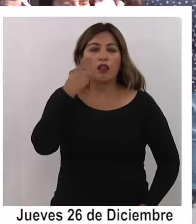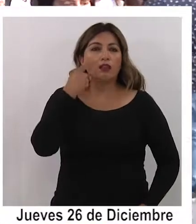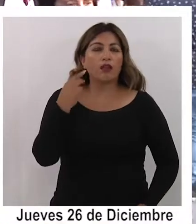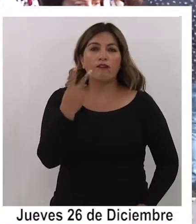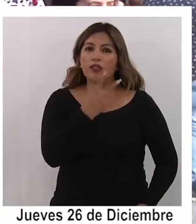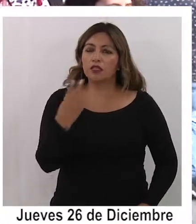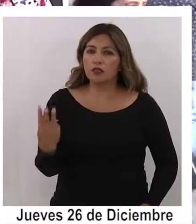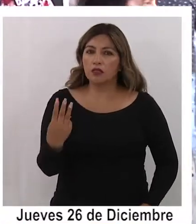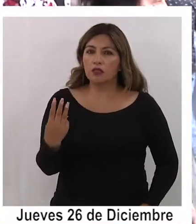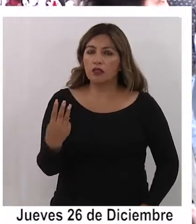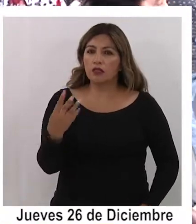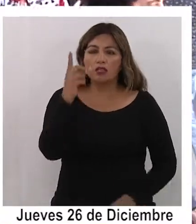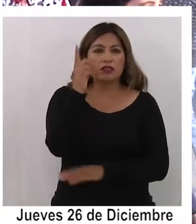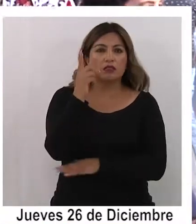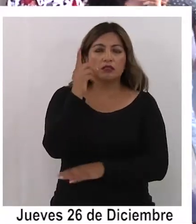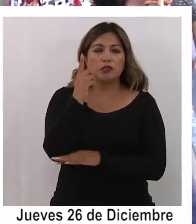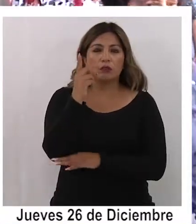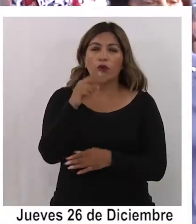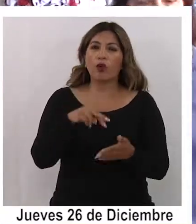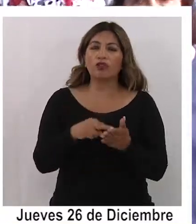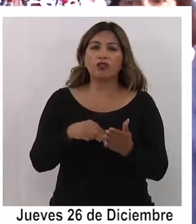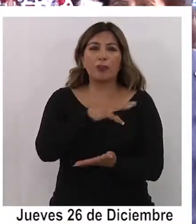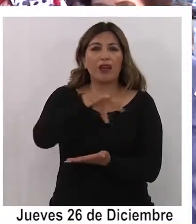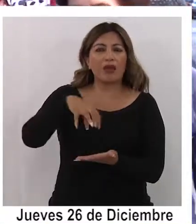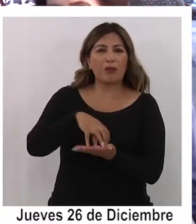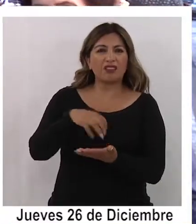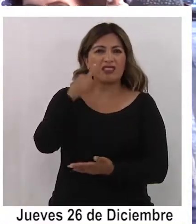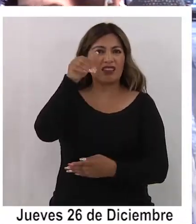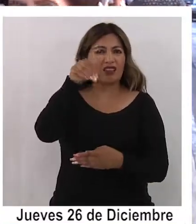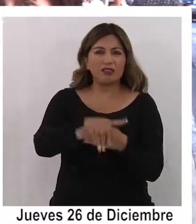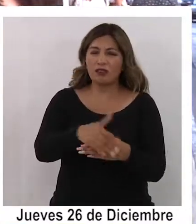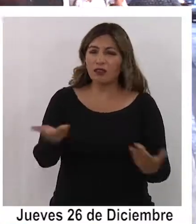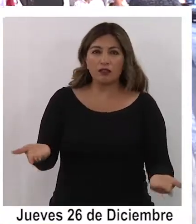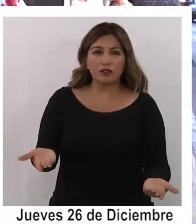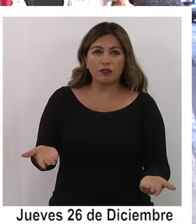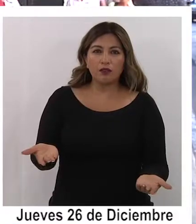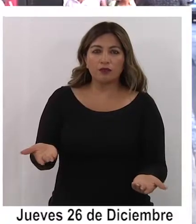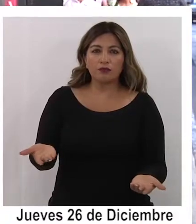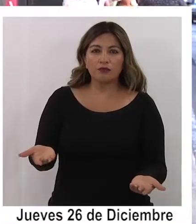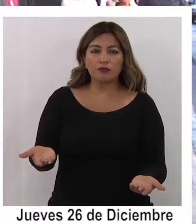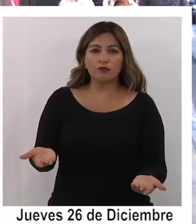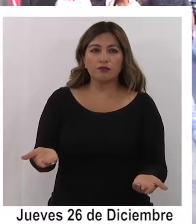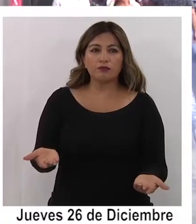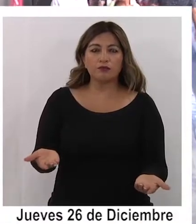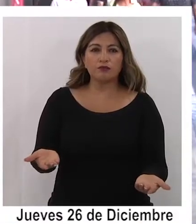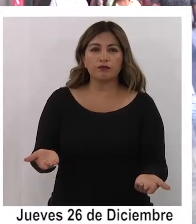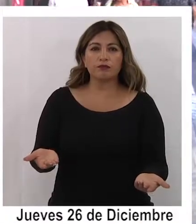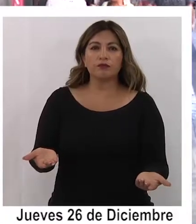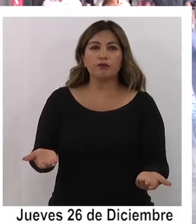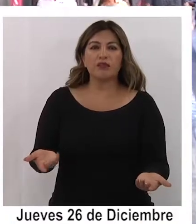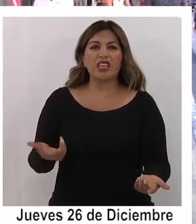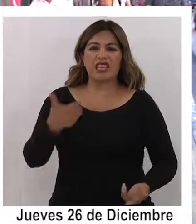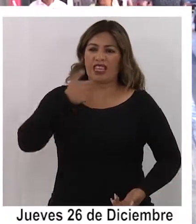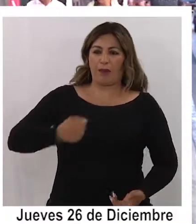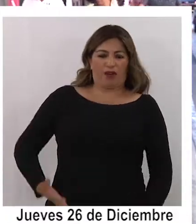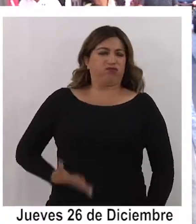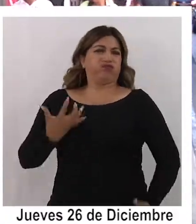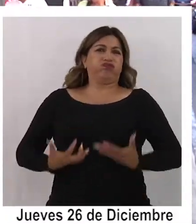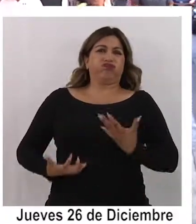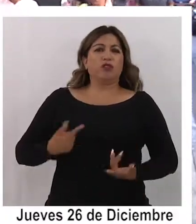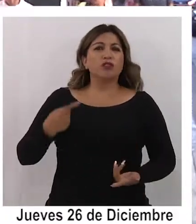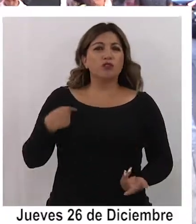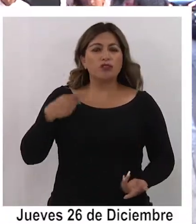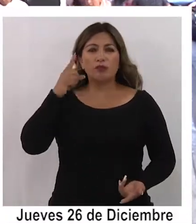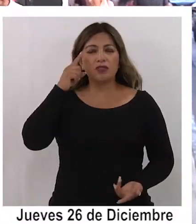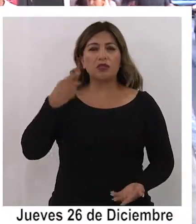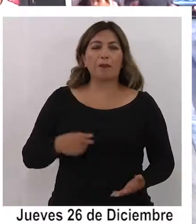23 de diciembre cuando empezó este tema en la plaza, como las 6 de la tarde, que se intentaron quemar a los bonzos, yo sé que